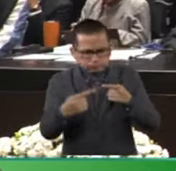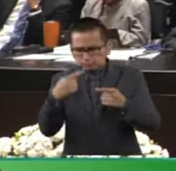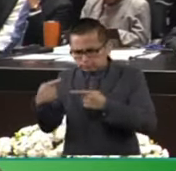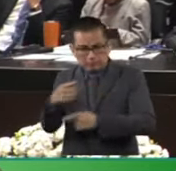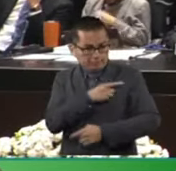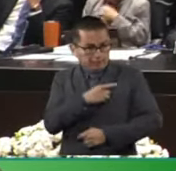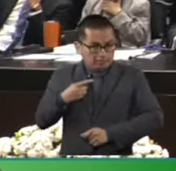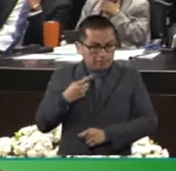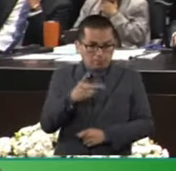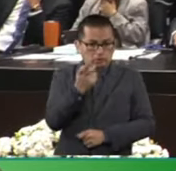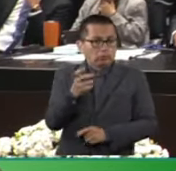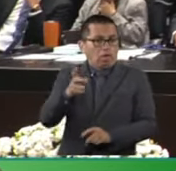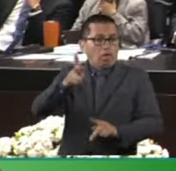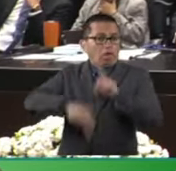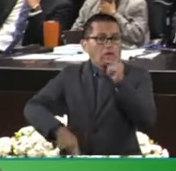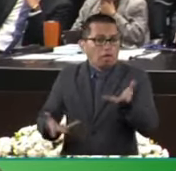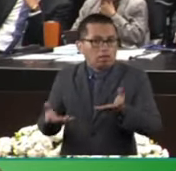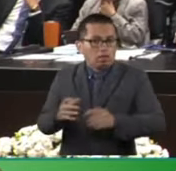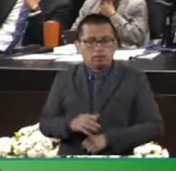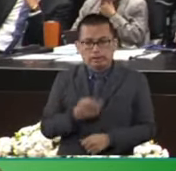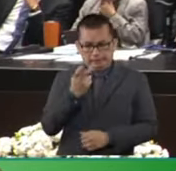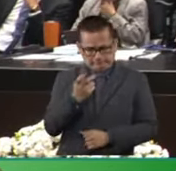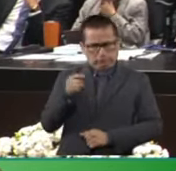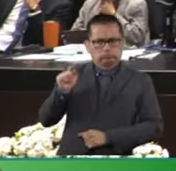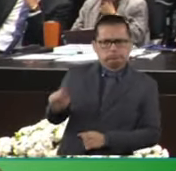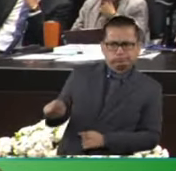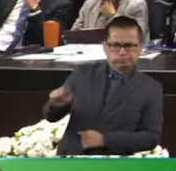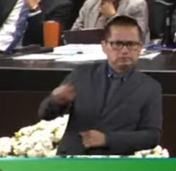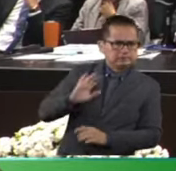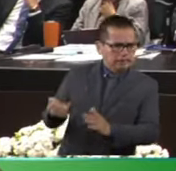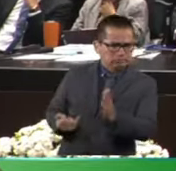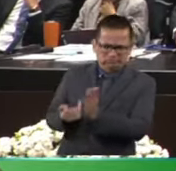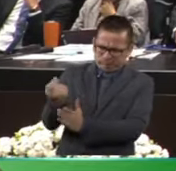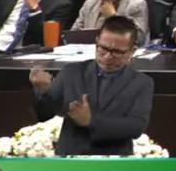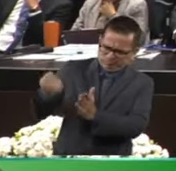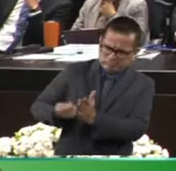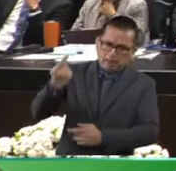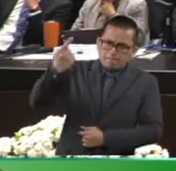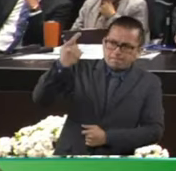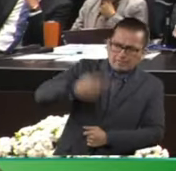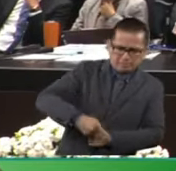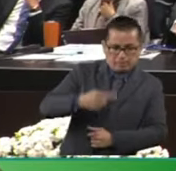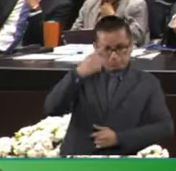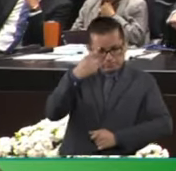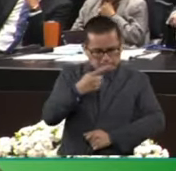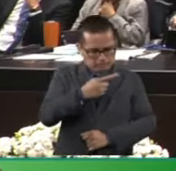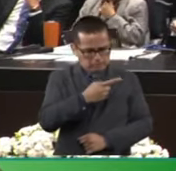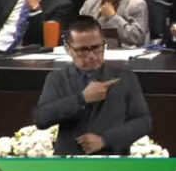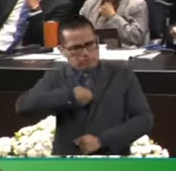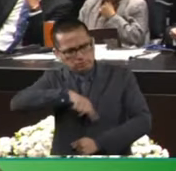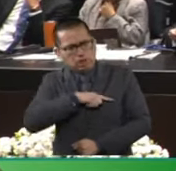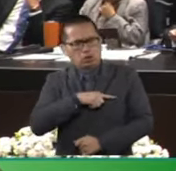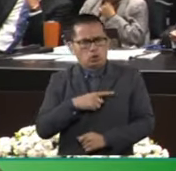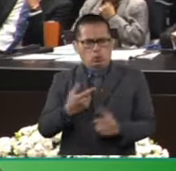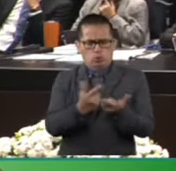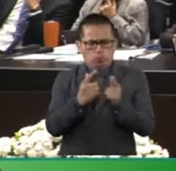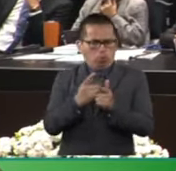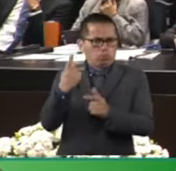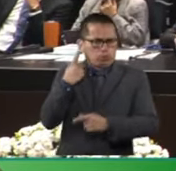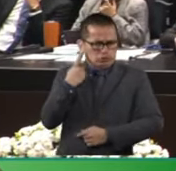encuentra la suspensión provisional otorgada a legisladores federales de movimiento